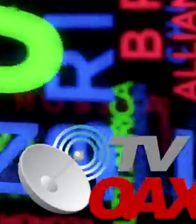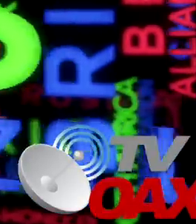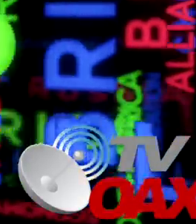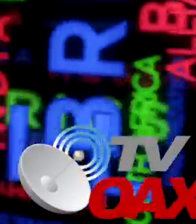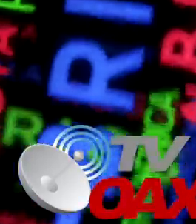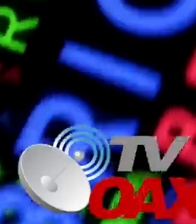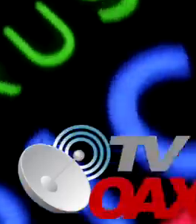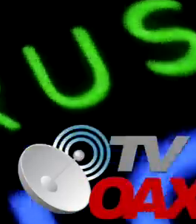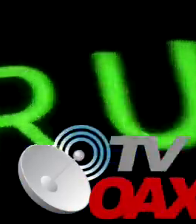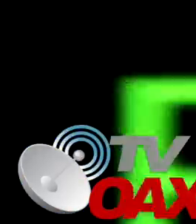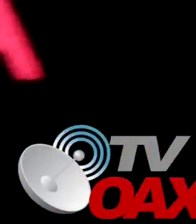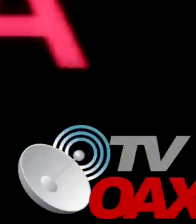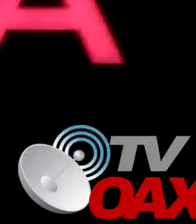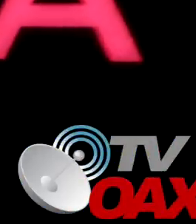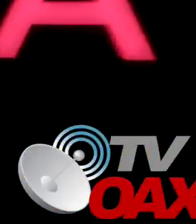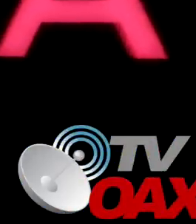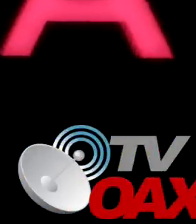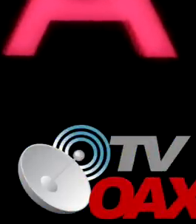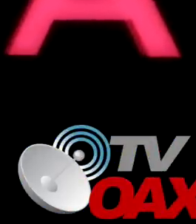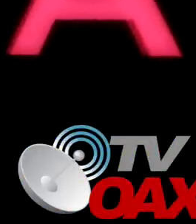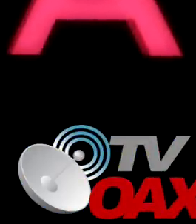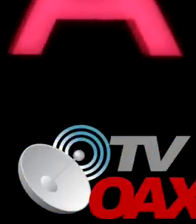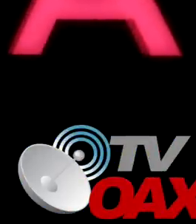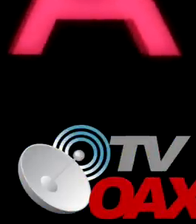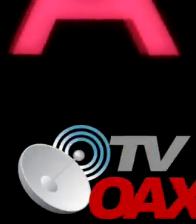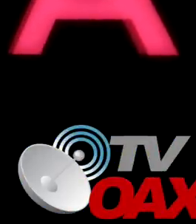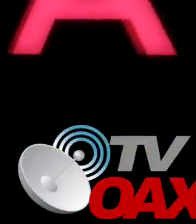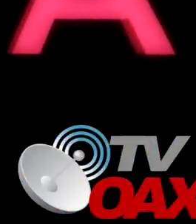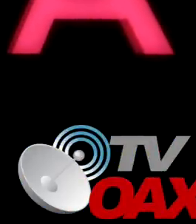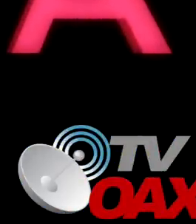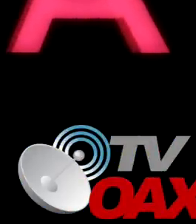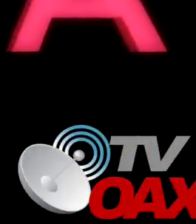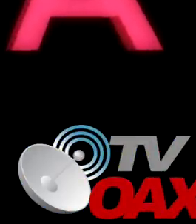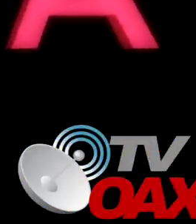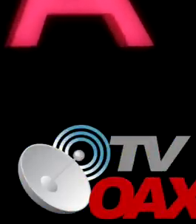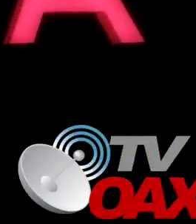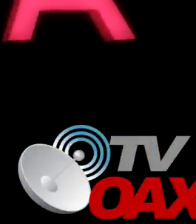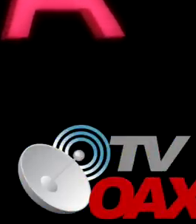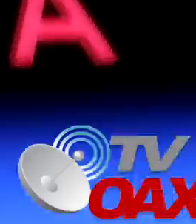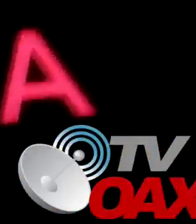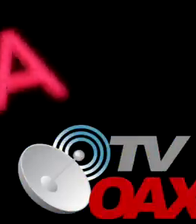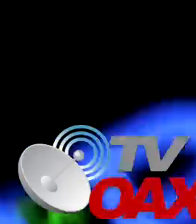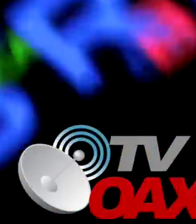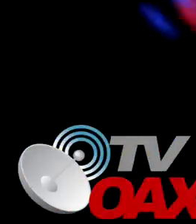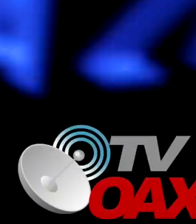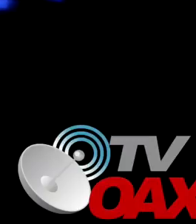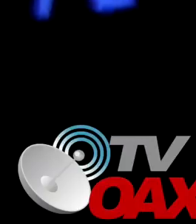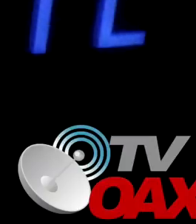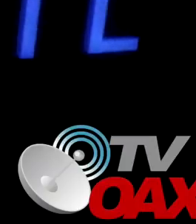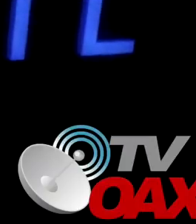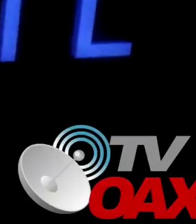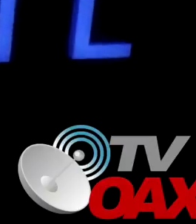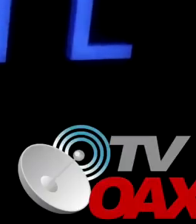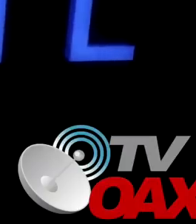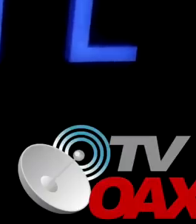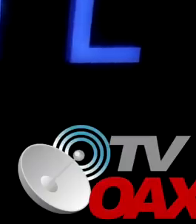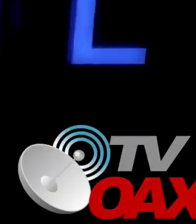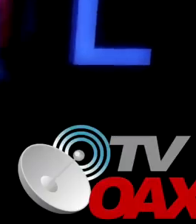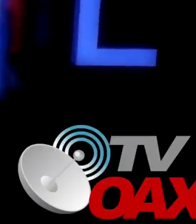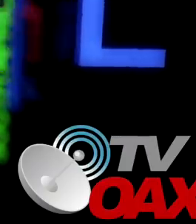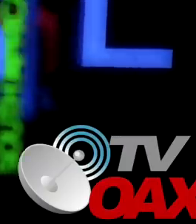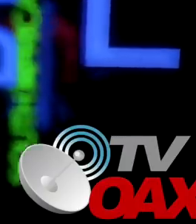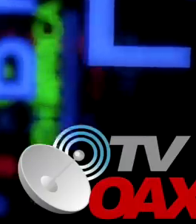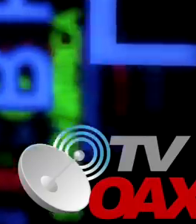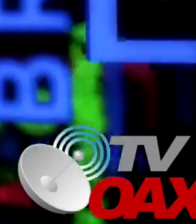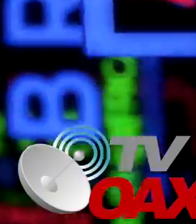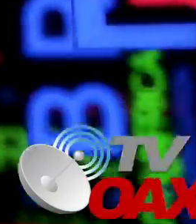social formado por Brasil, Rusia, India, China y Sudáfrica. El objetivo principal